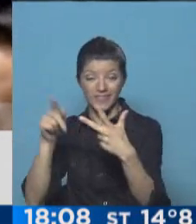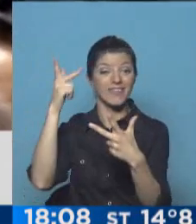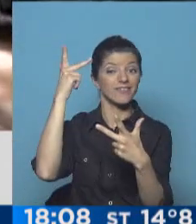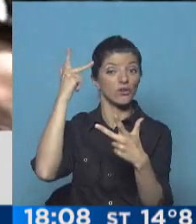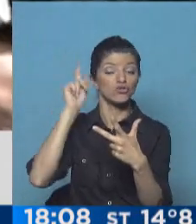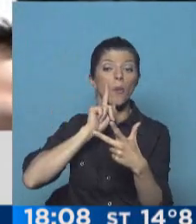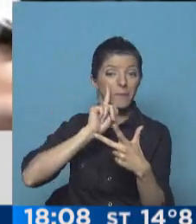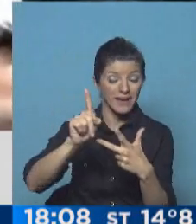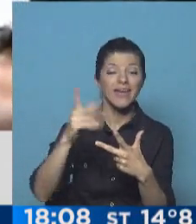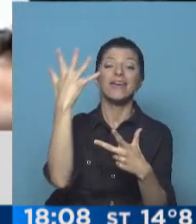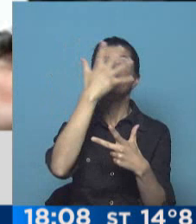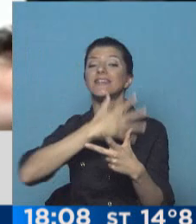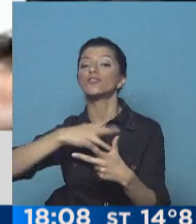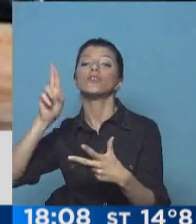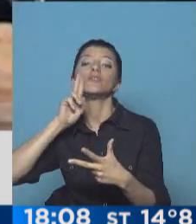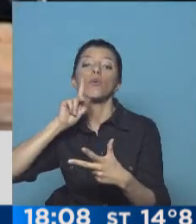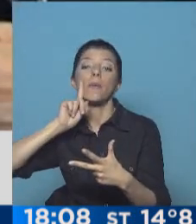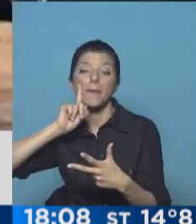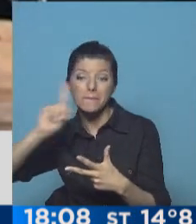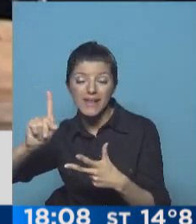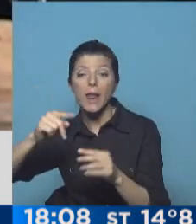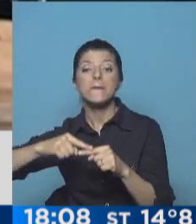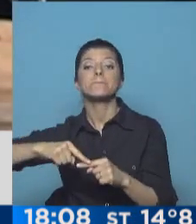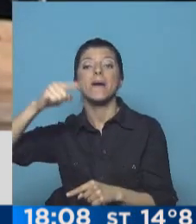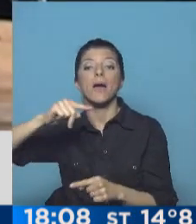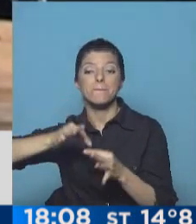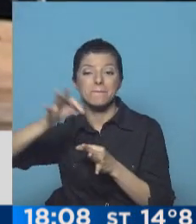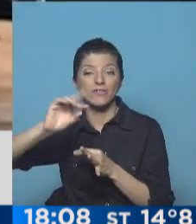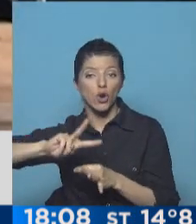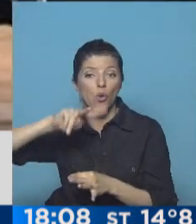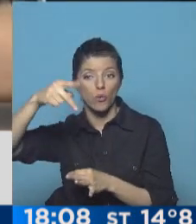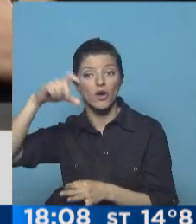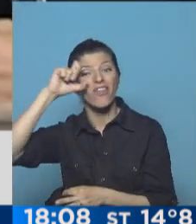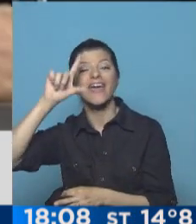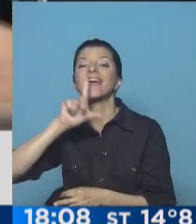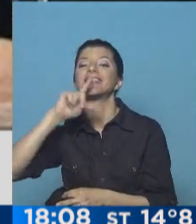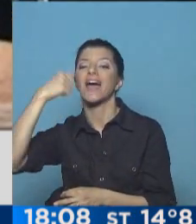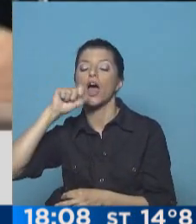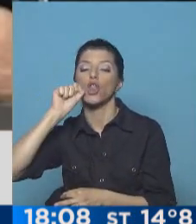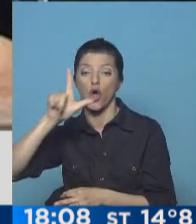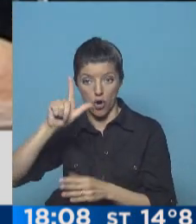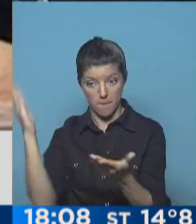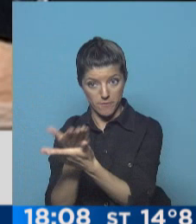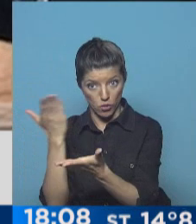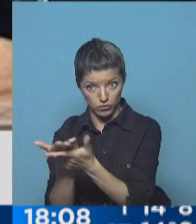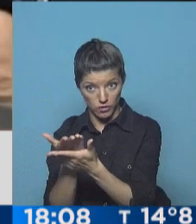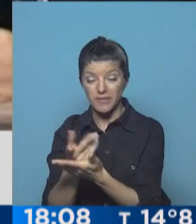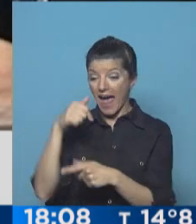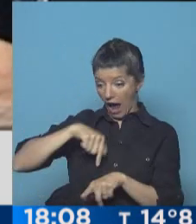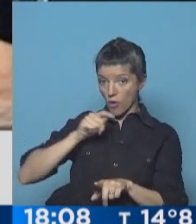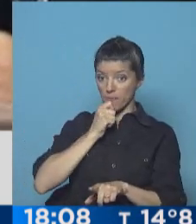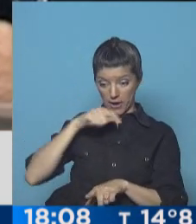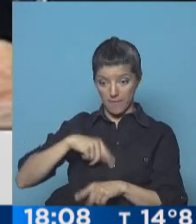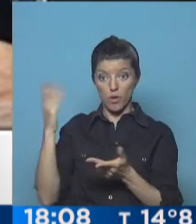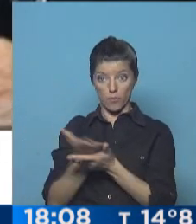produciendo 519.000 metros cúbicos de etanol. La producción nacional de etanol en este momento